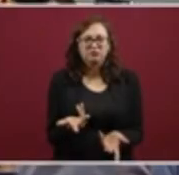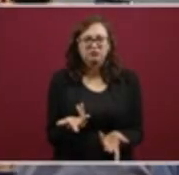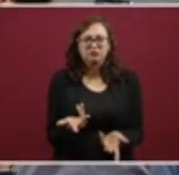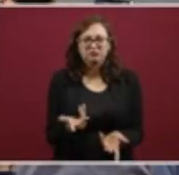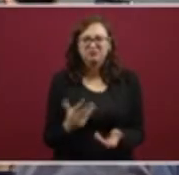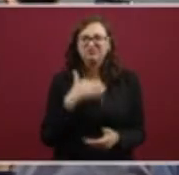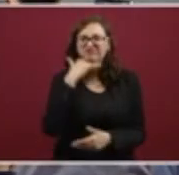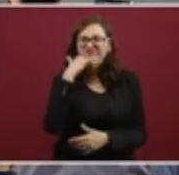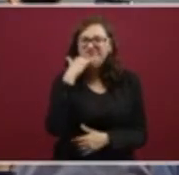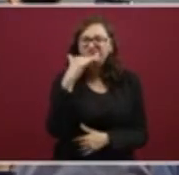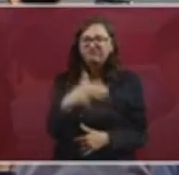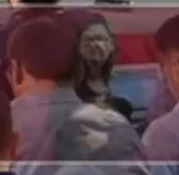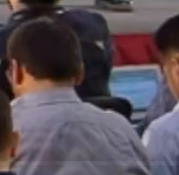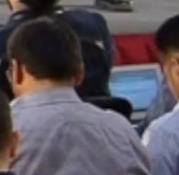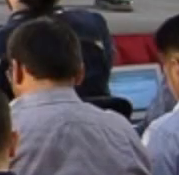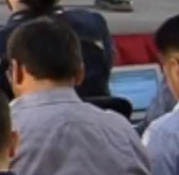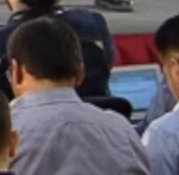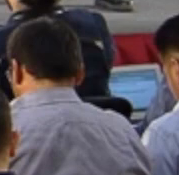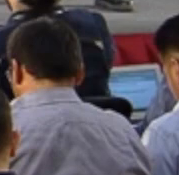la corrupción